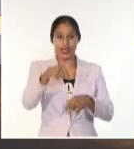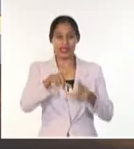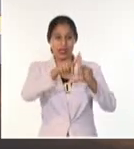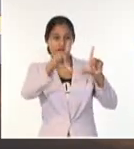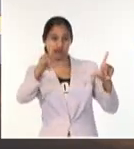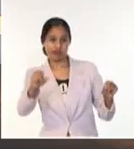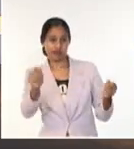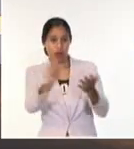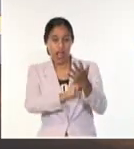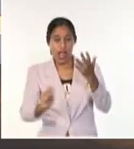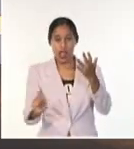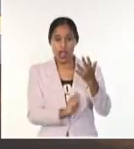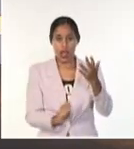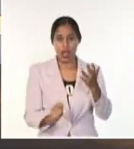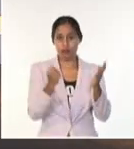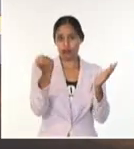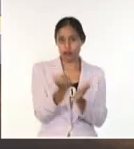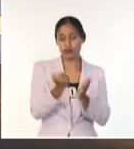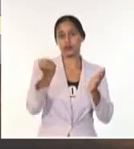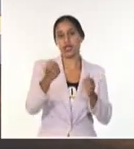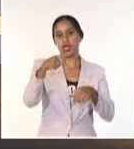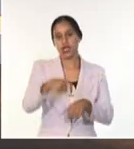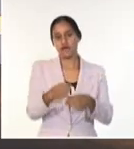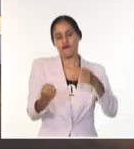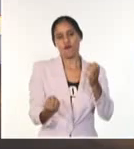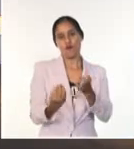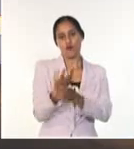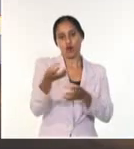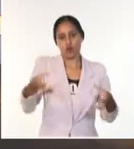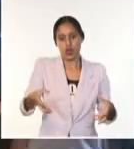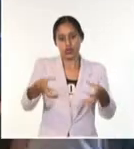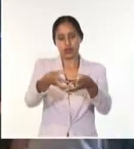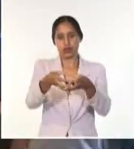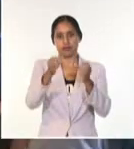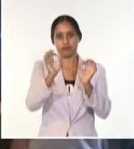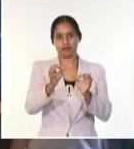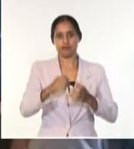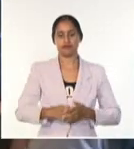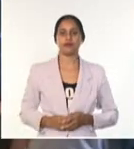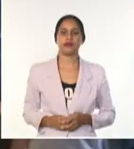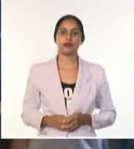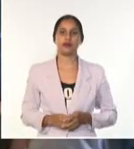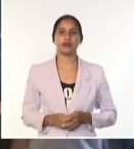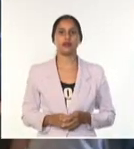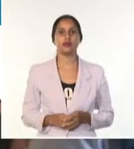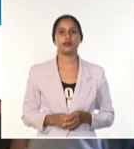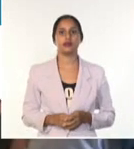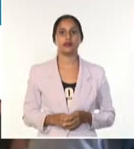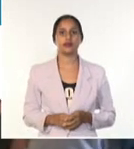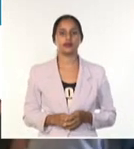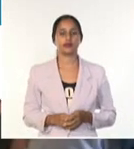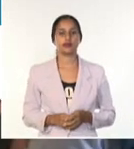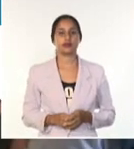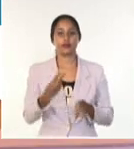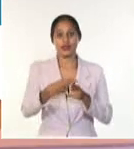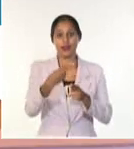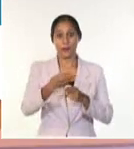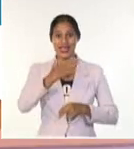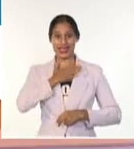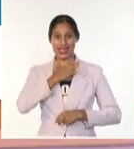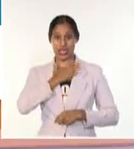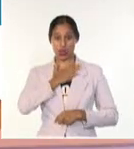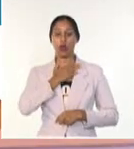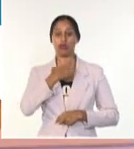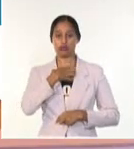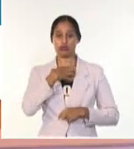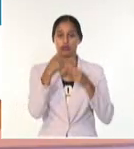sello editorial Sensemayá de la fundación que lleva su nombre. Tengo es un libro para todos los tiempos, un